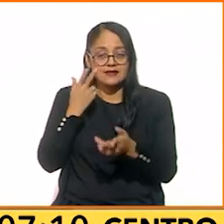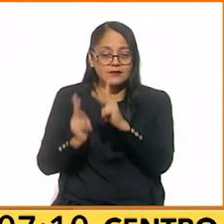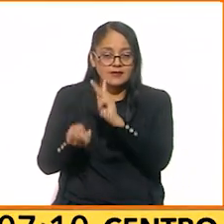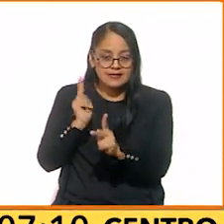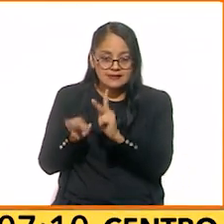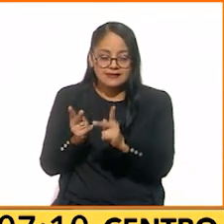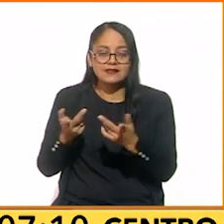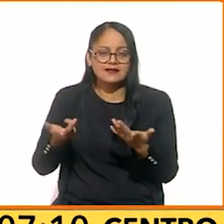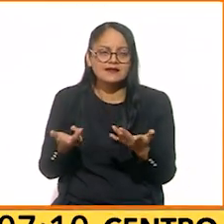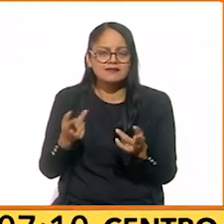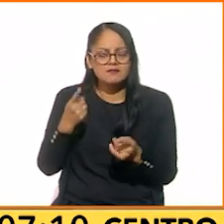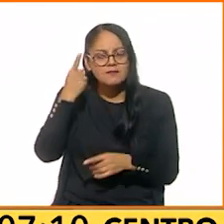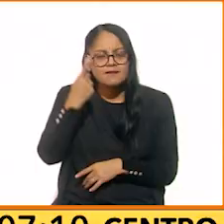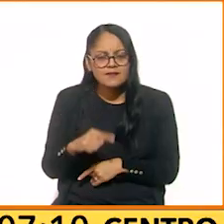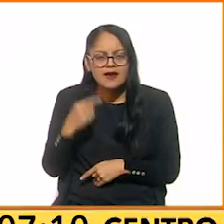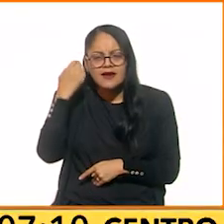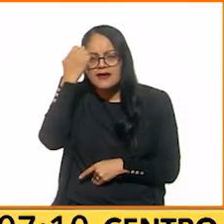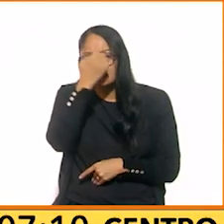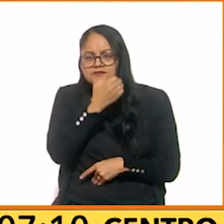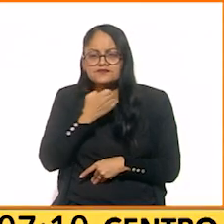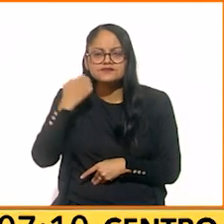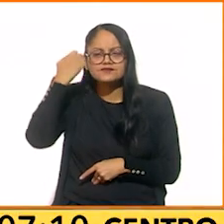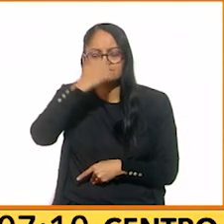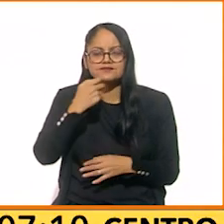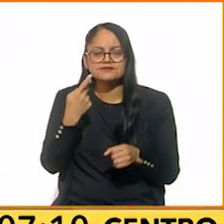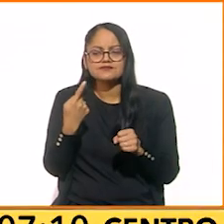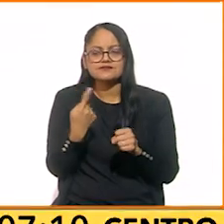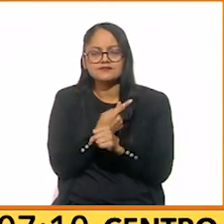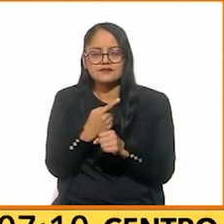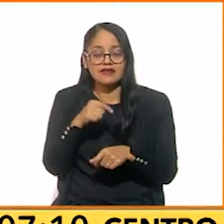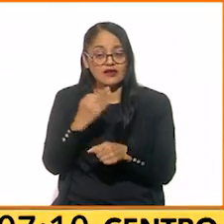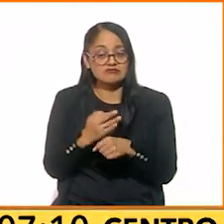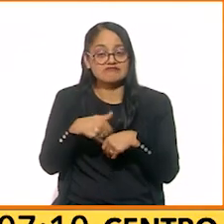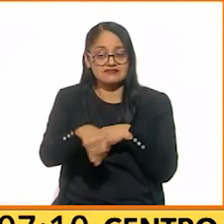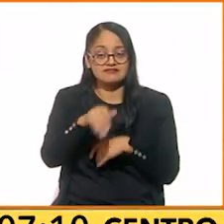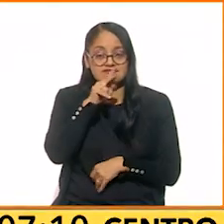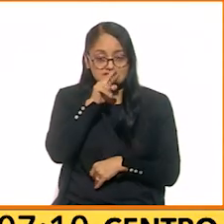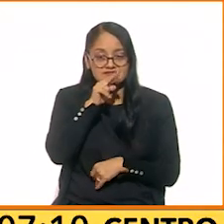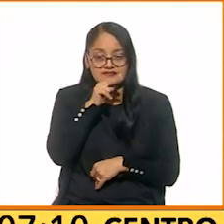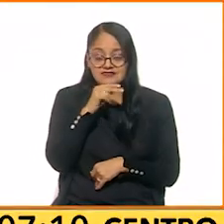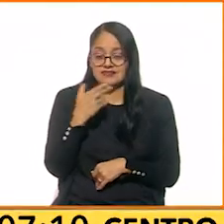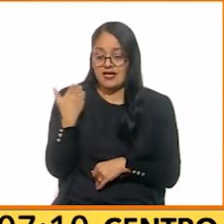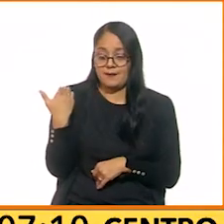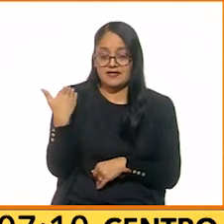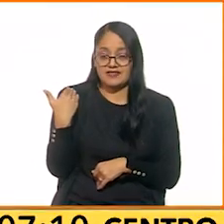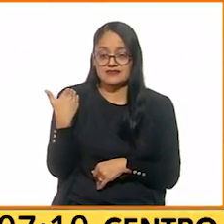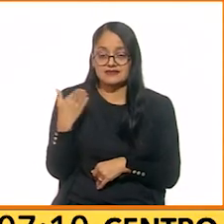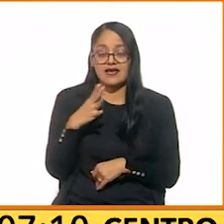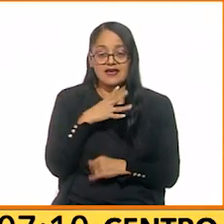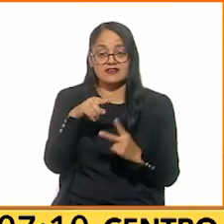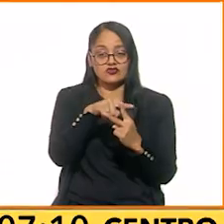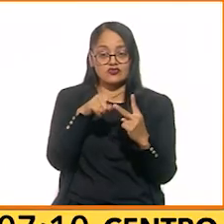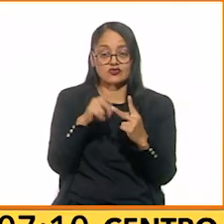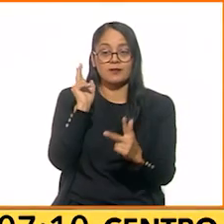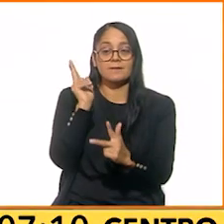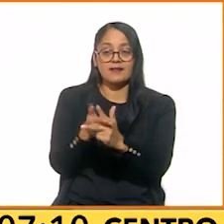hacer, pues, un análisis o revisar este panorama que está preocupando Juan Martín. Recientemente hay